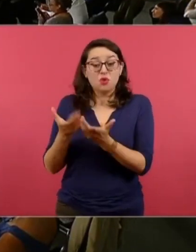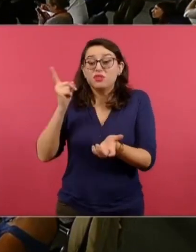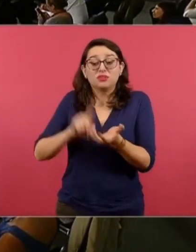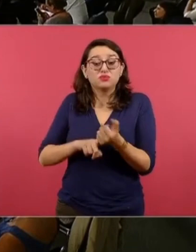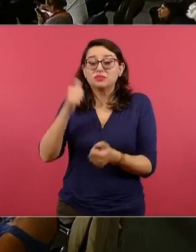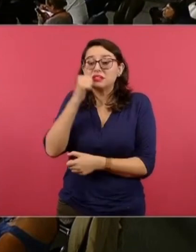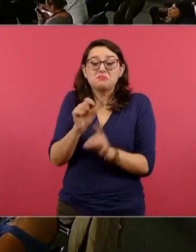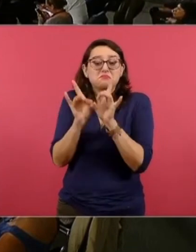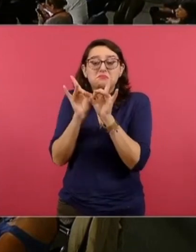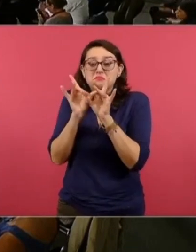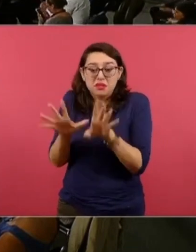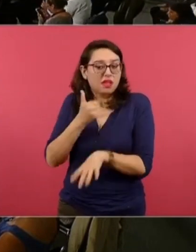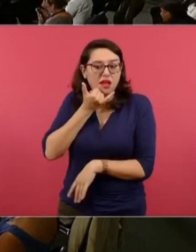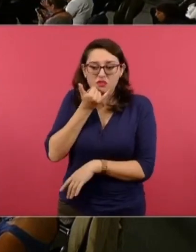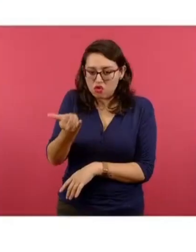no es la primera vez.